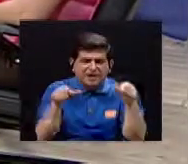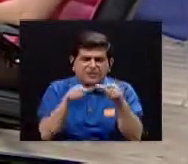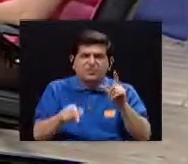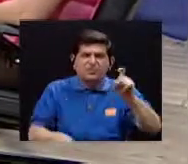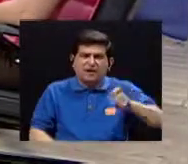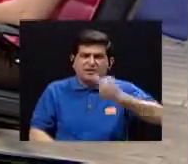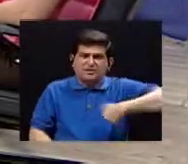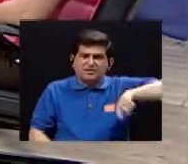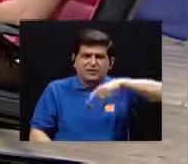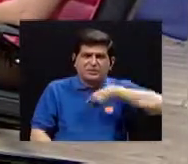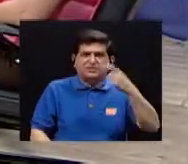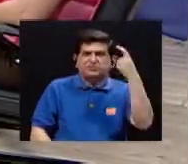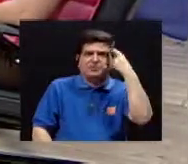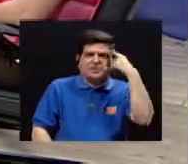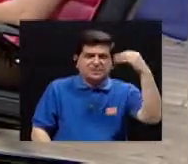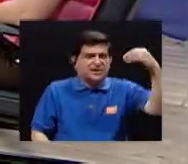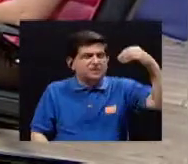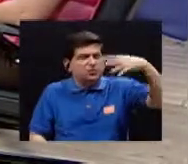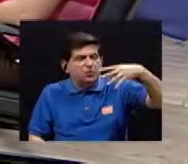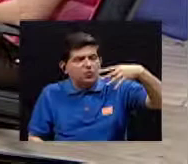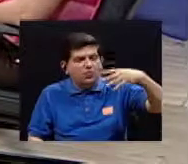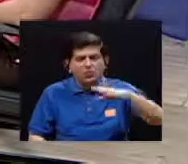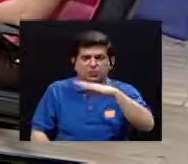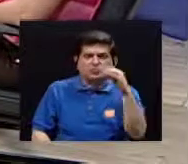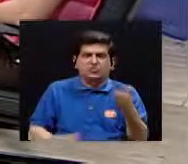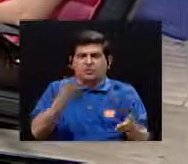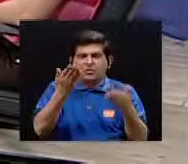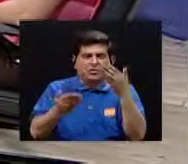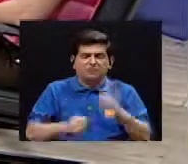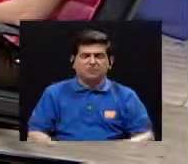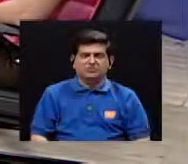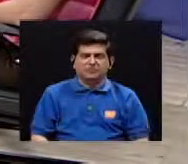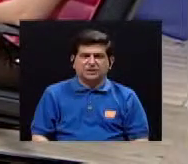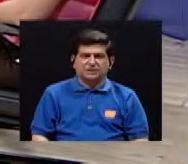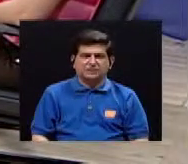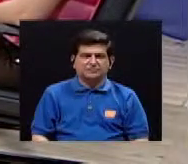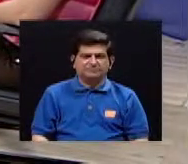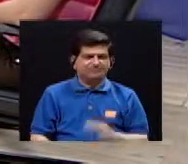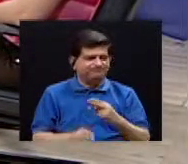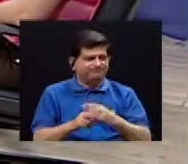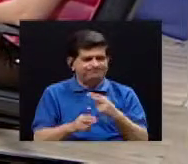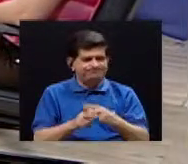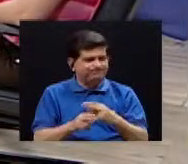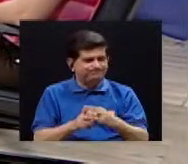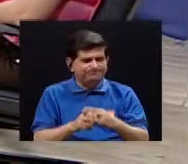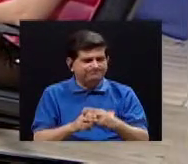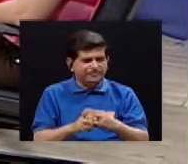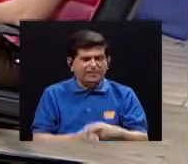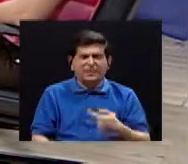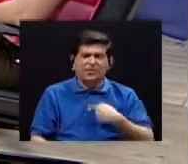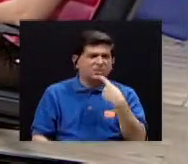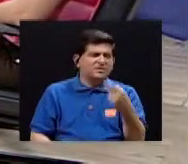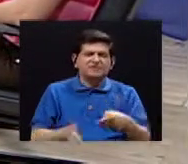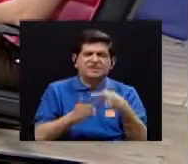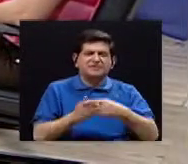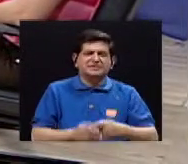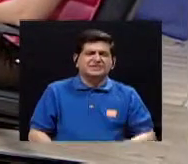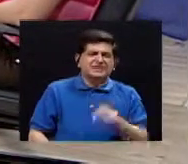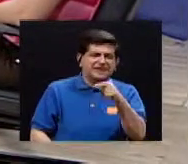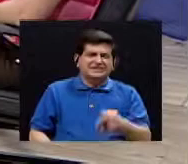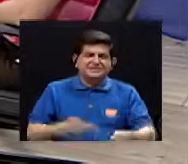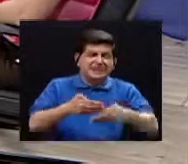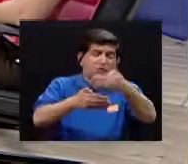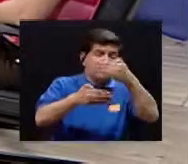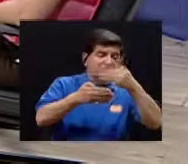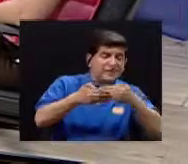que era lo que necesitábamos a nivel del uso a nivel d cómo es que se llama es una decía puña es que en el